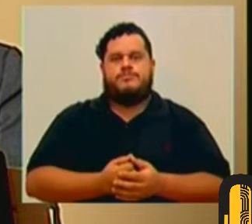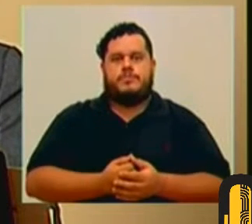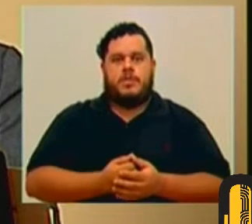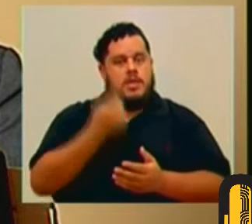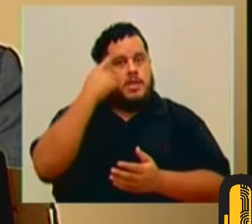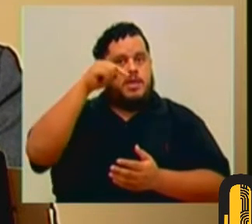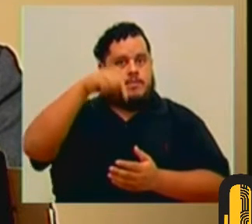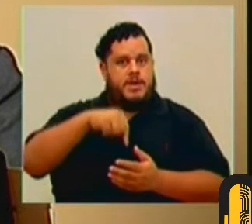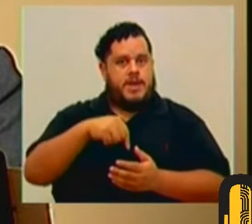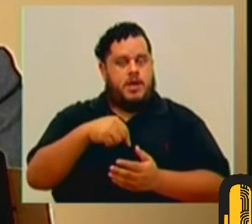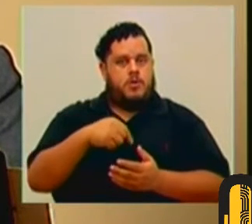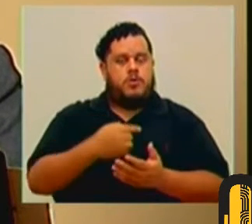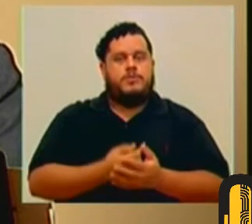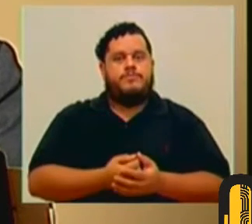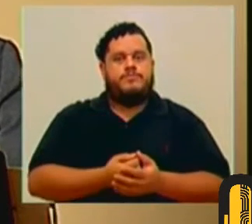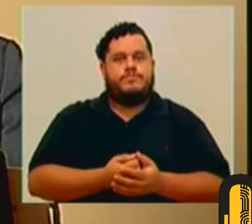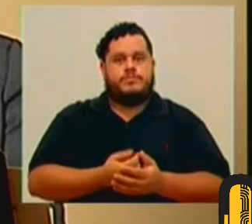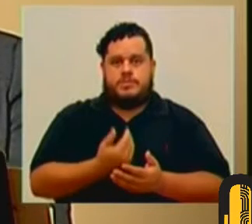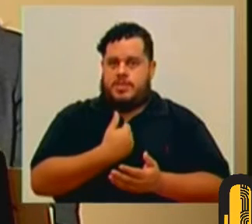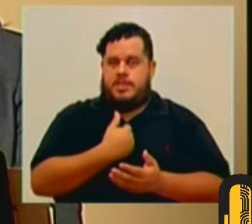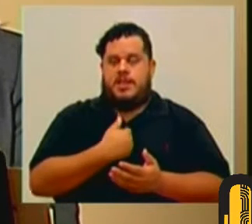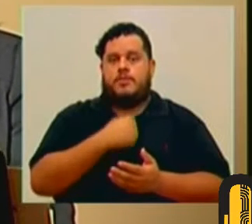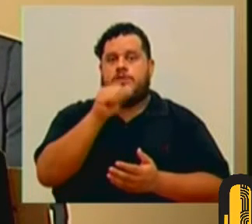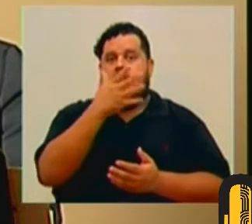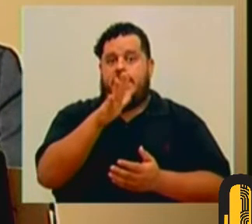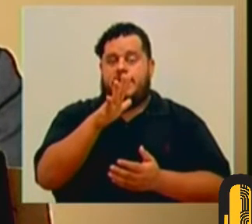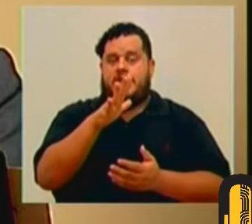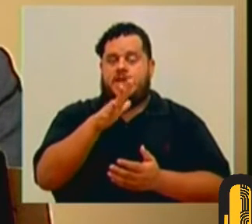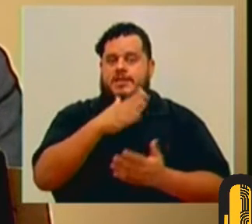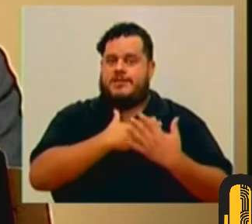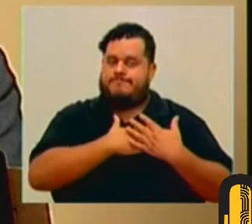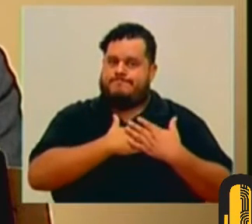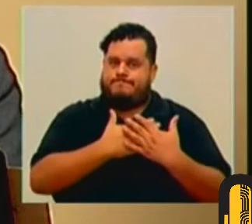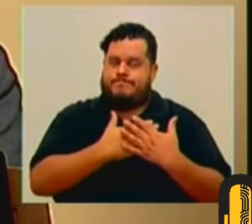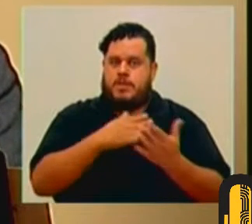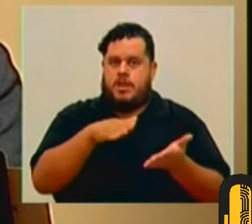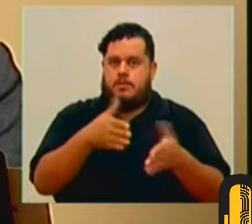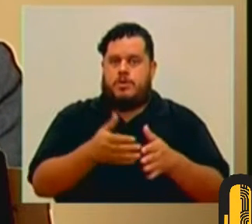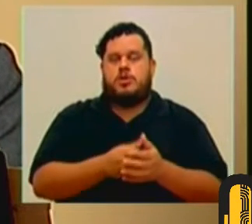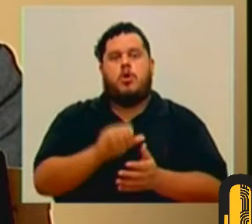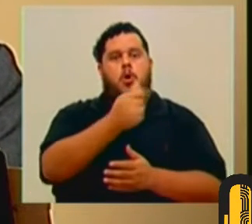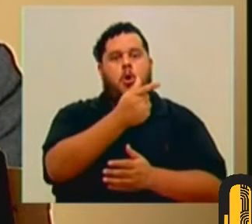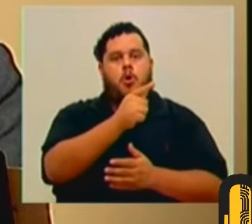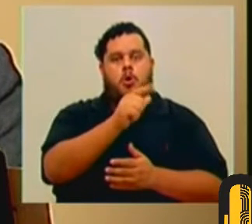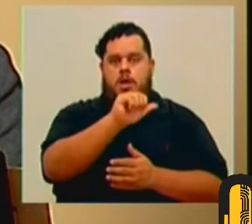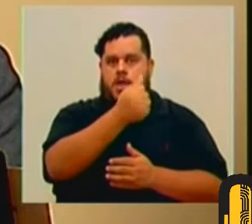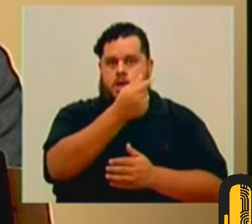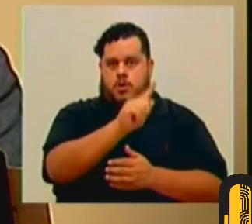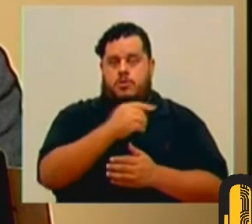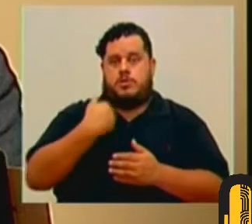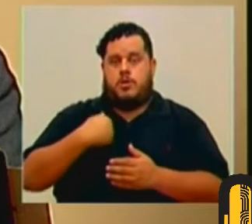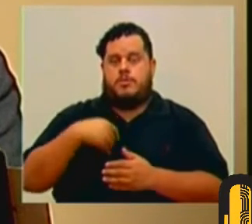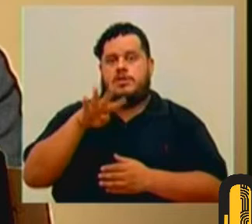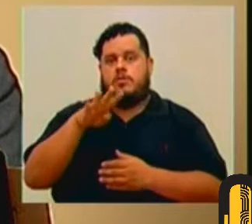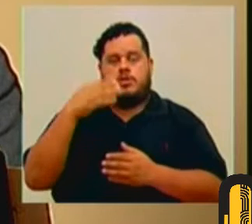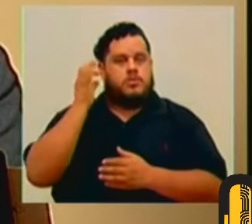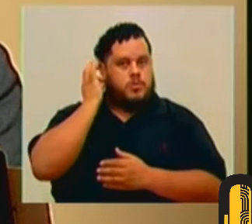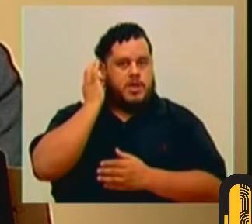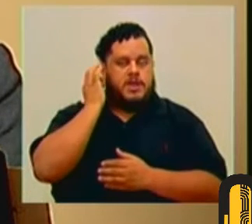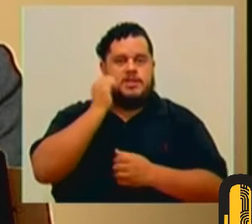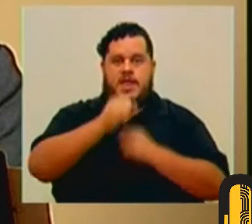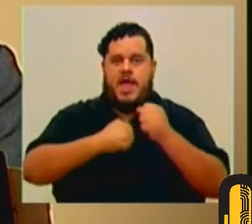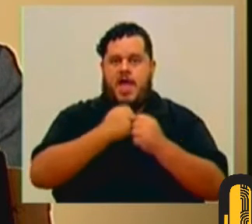Para hoy se reportan 15 lamentables fallecimientos, 11 hombres y 4 mujeres, con un rango